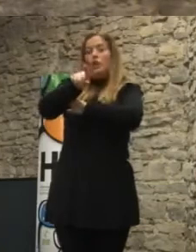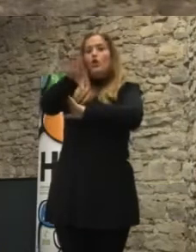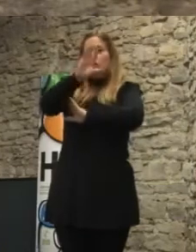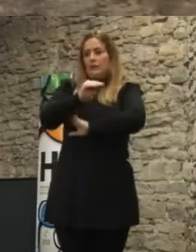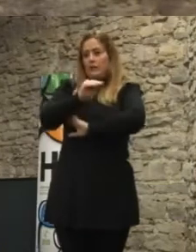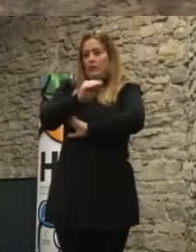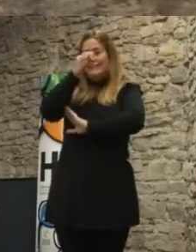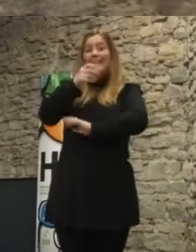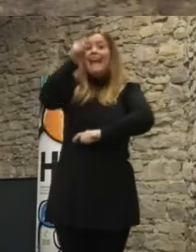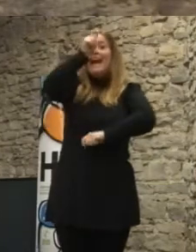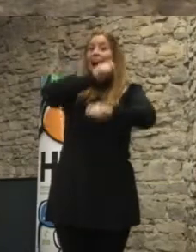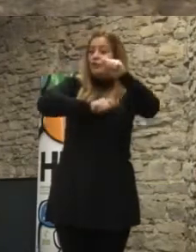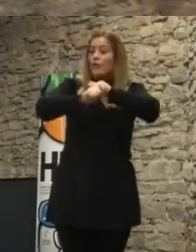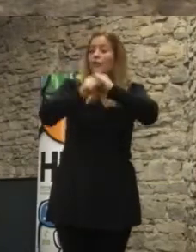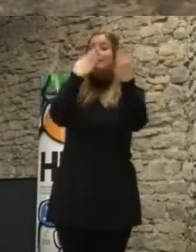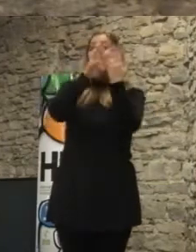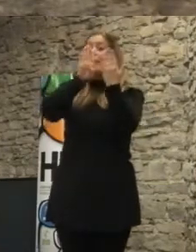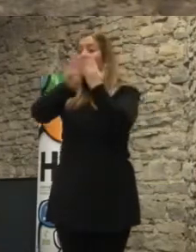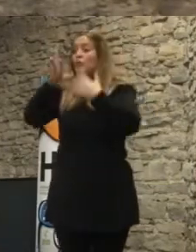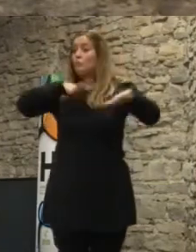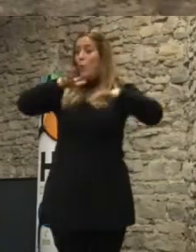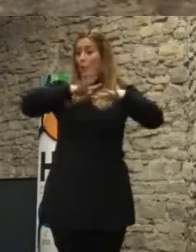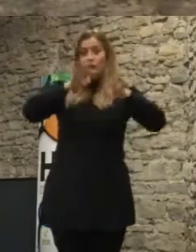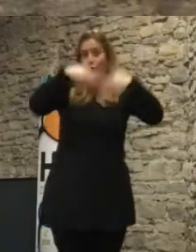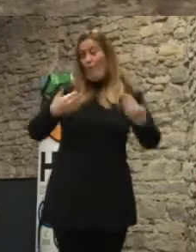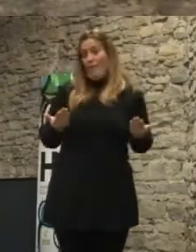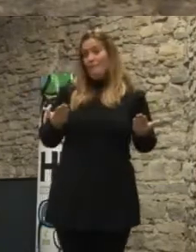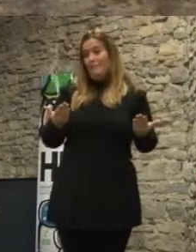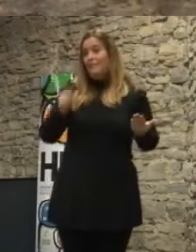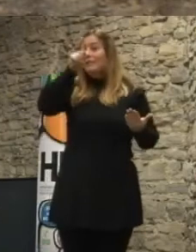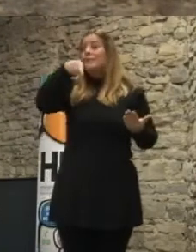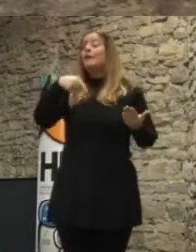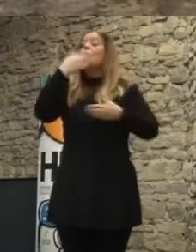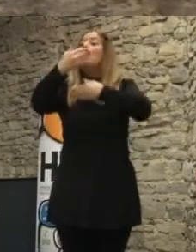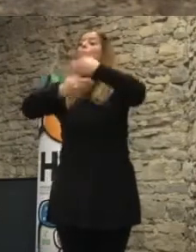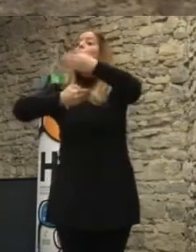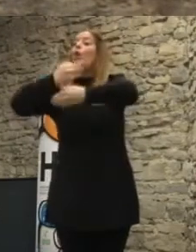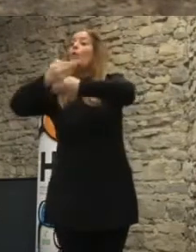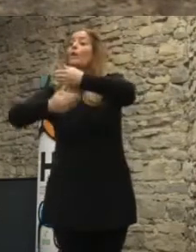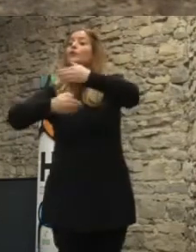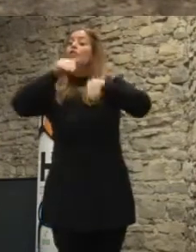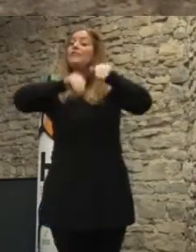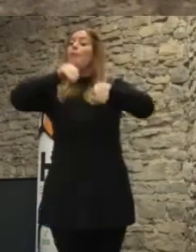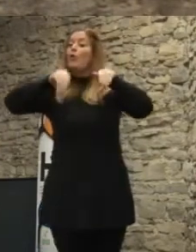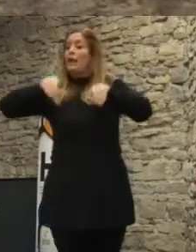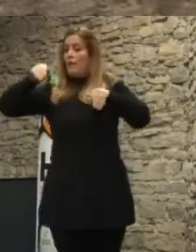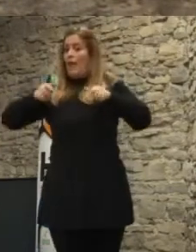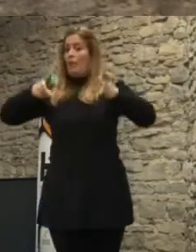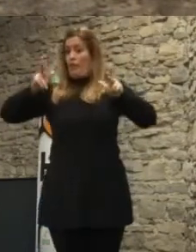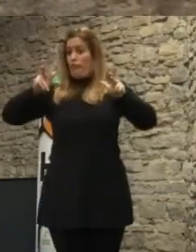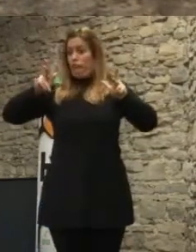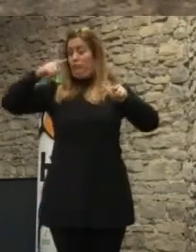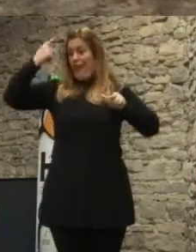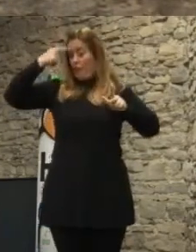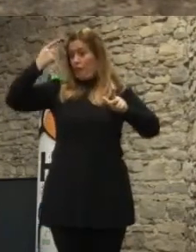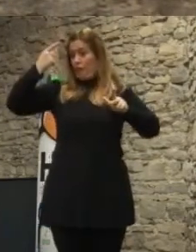vecinal. No se entiende muchos procesos de democratización de la cultura sin el papel que